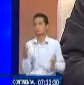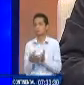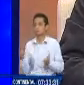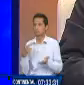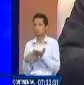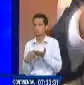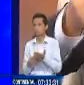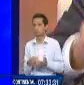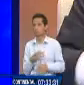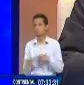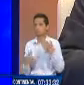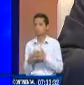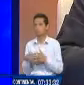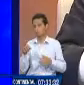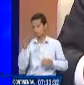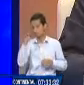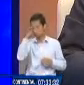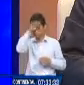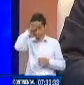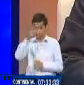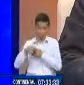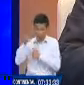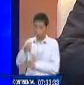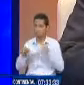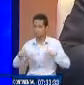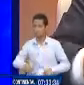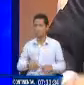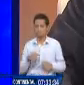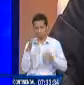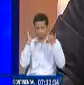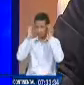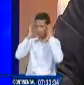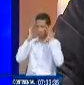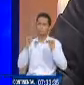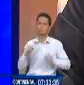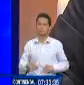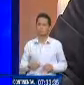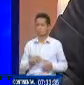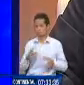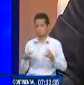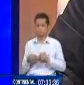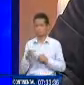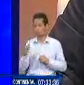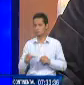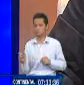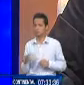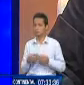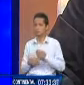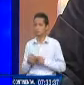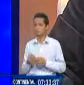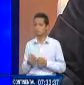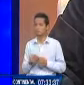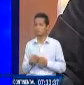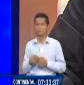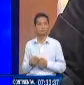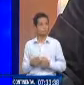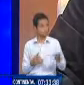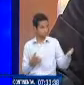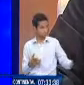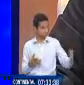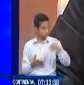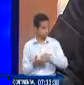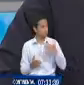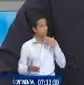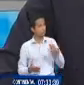con la industria minera y los productos que nos generan esta preocupación obviamente lo ponemos a consideración del del ministro con exterior se administró muchas gracias por estar con nosotros